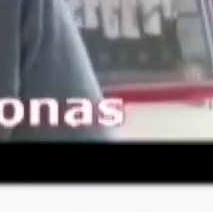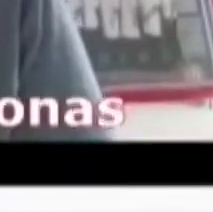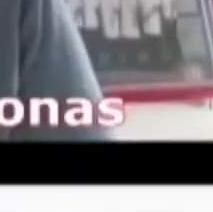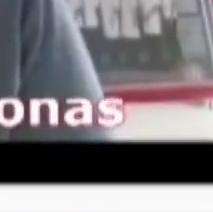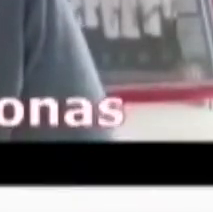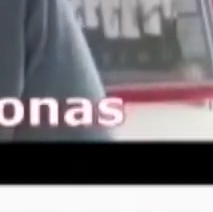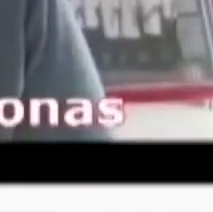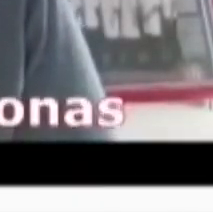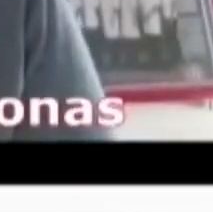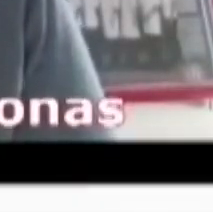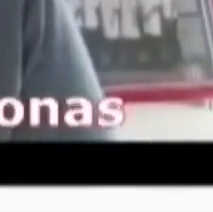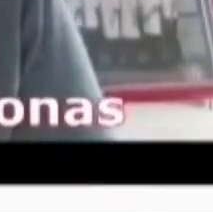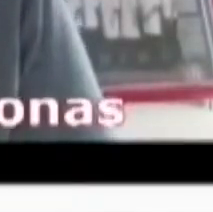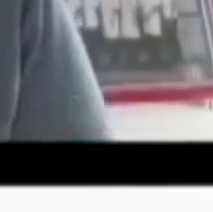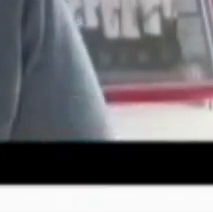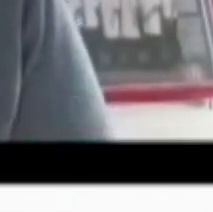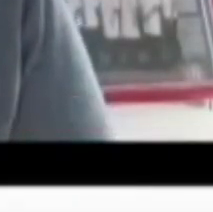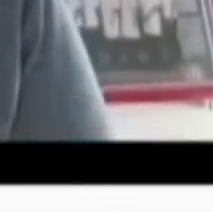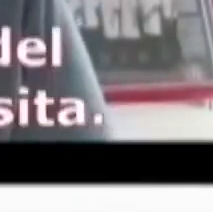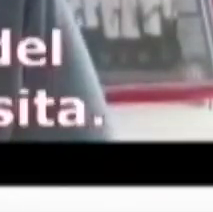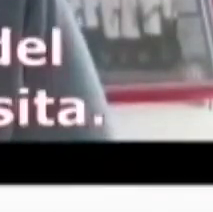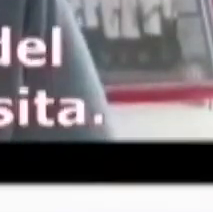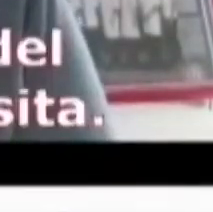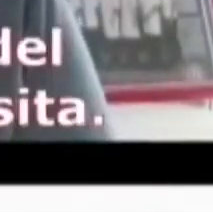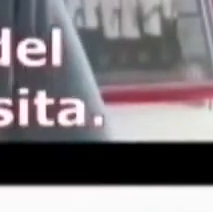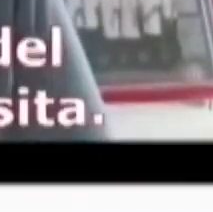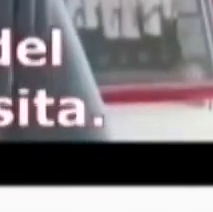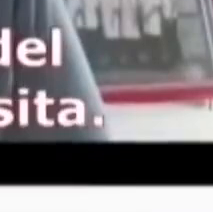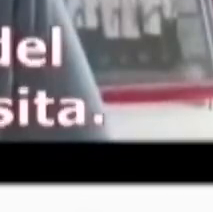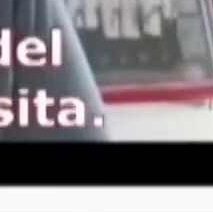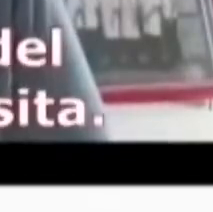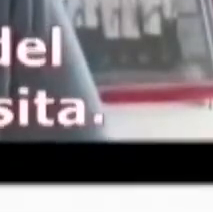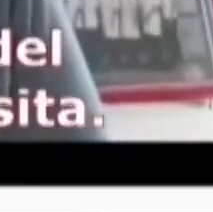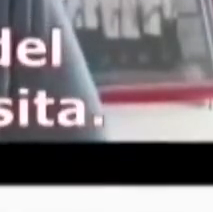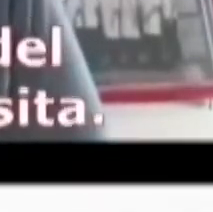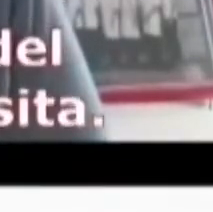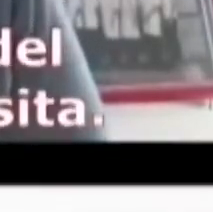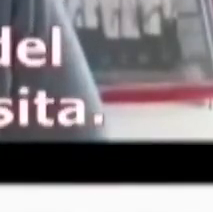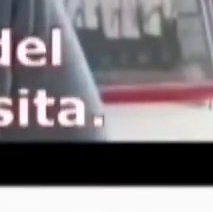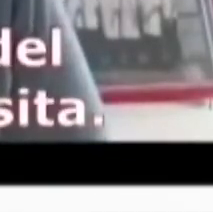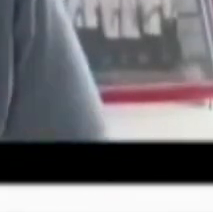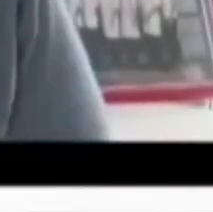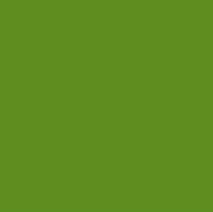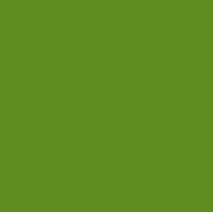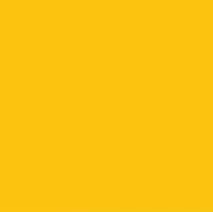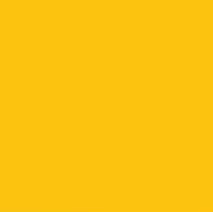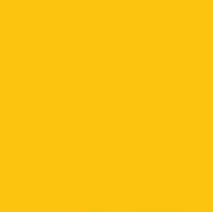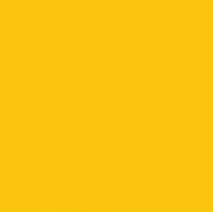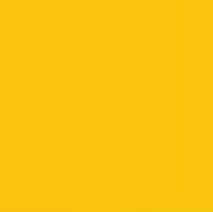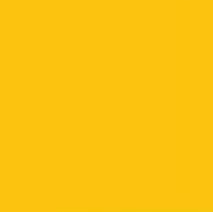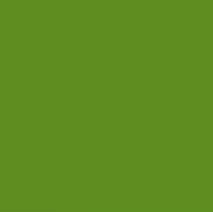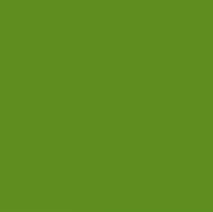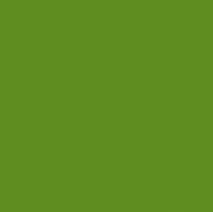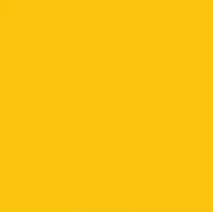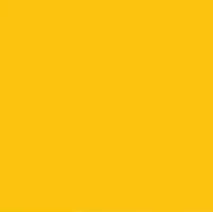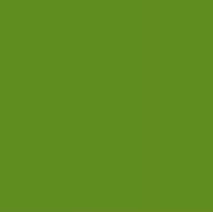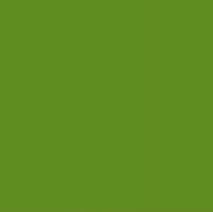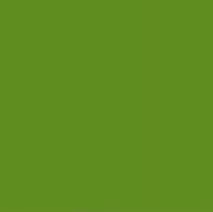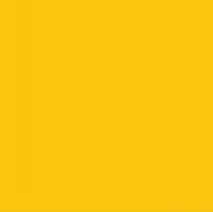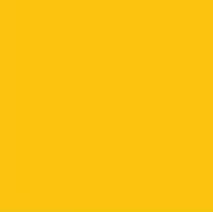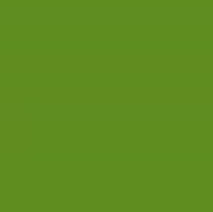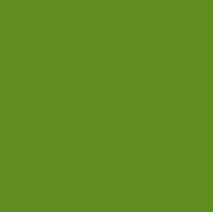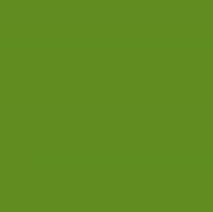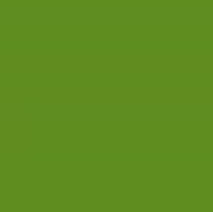servindo, né, e atendendo pessoas em qualquer lugar deste planeta que precisa. O mundo dice sí,